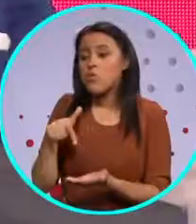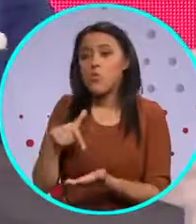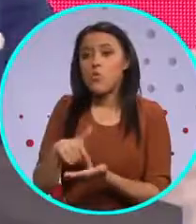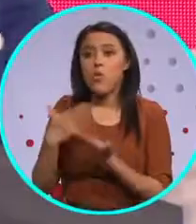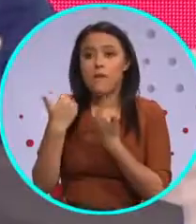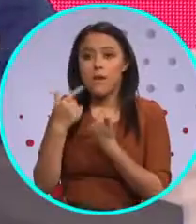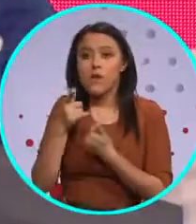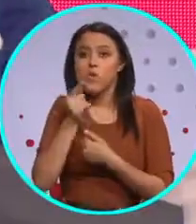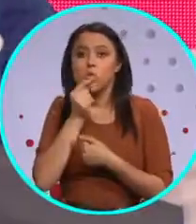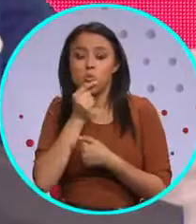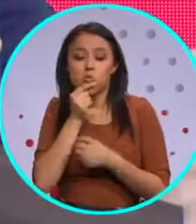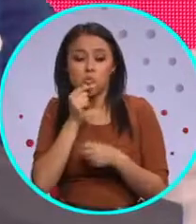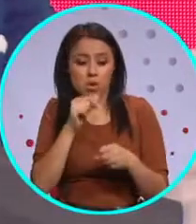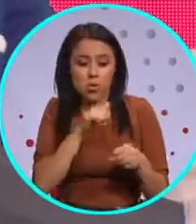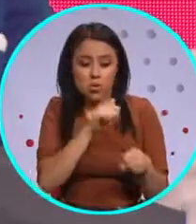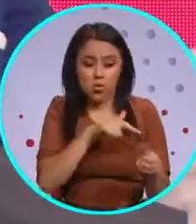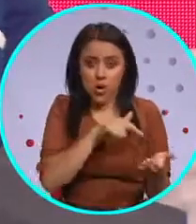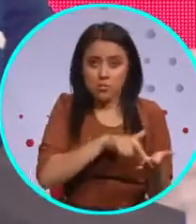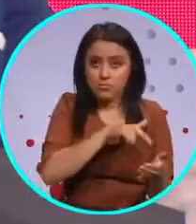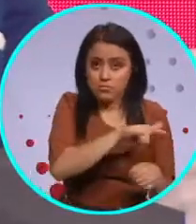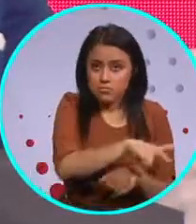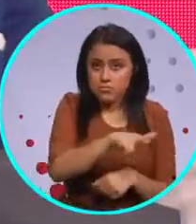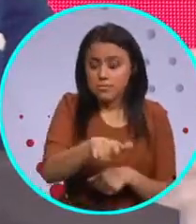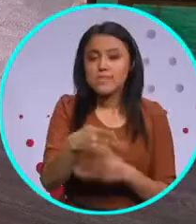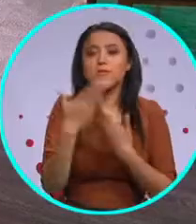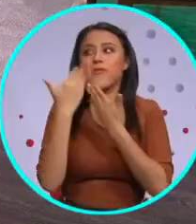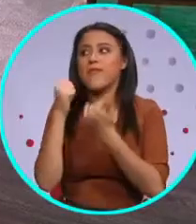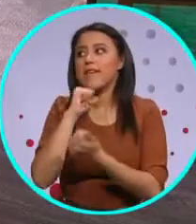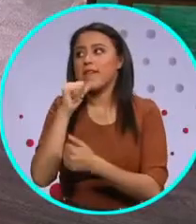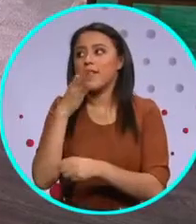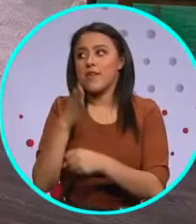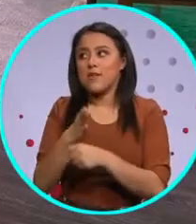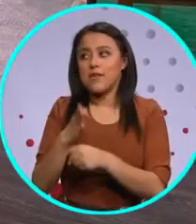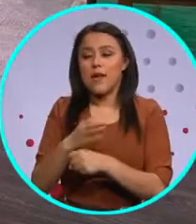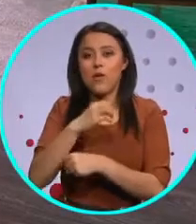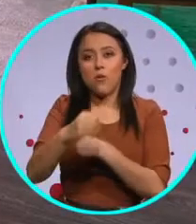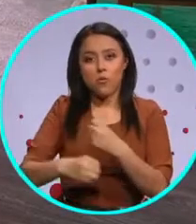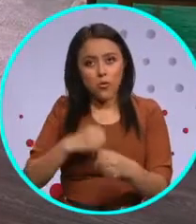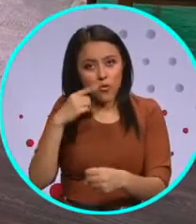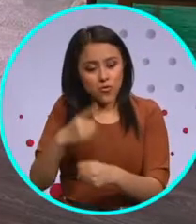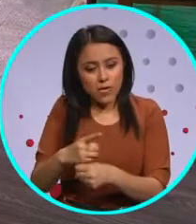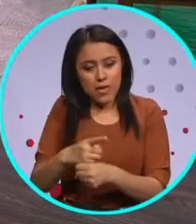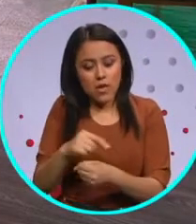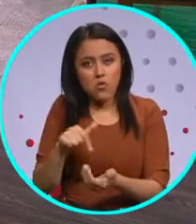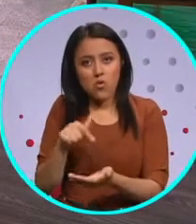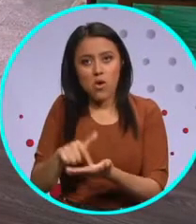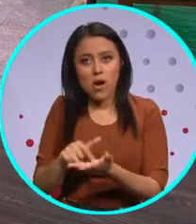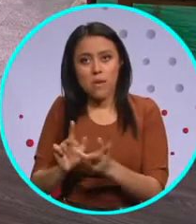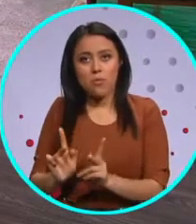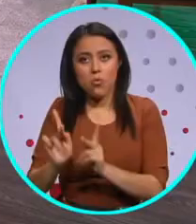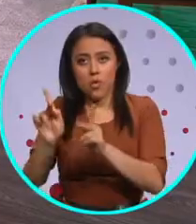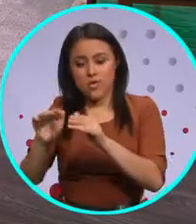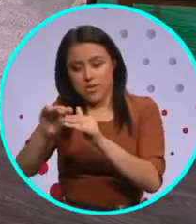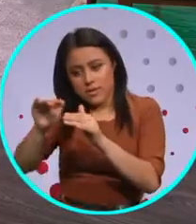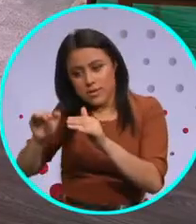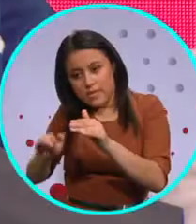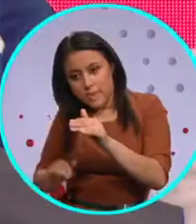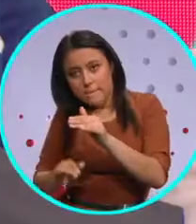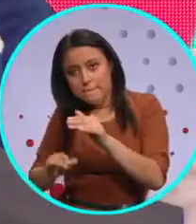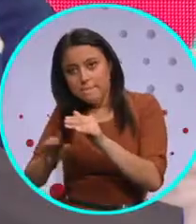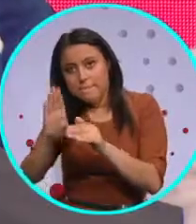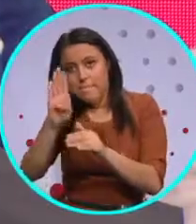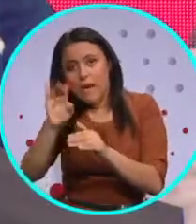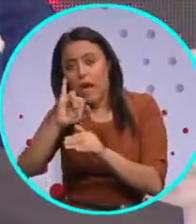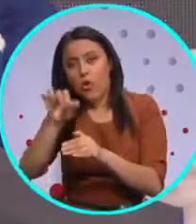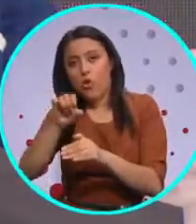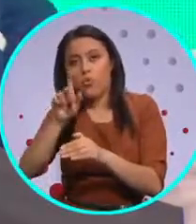aleatoriamente cuando ibas a topar con ellos yo y con esta oportunidad de los bajopuentes que me encantó hay uno en el